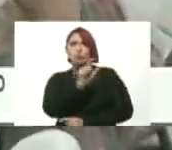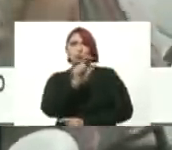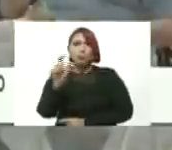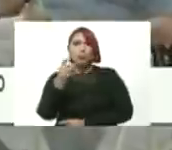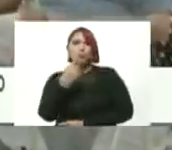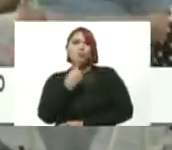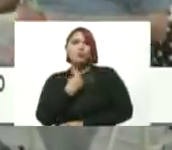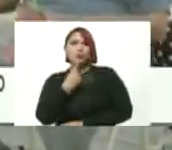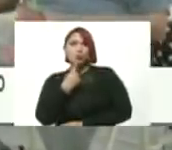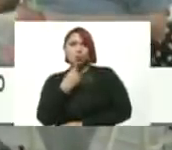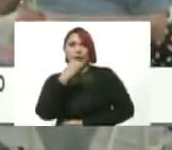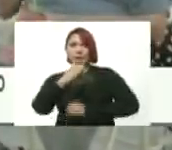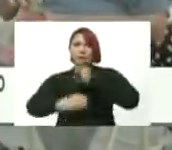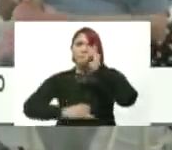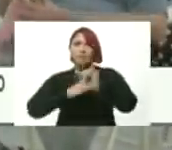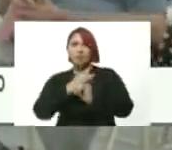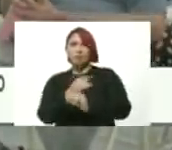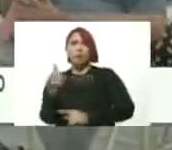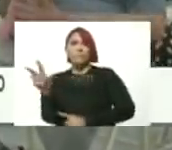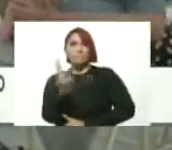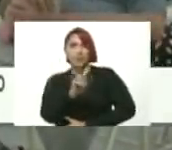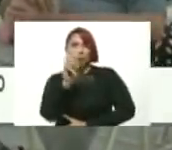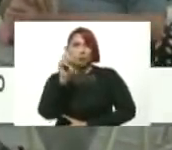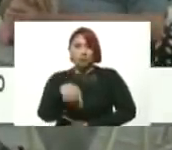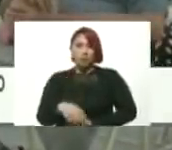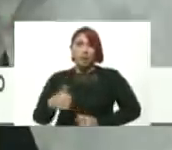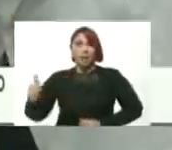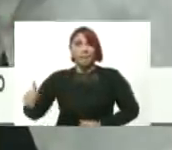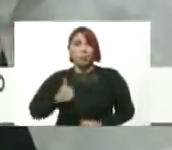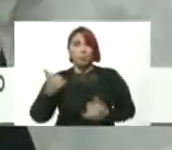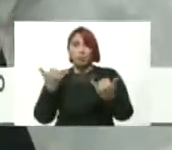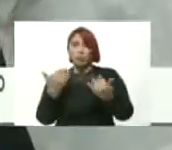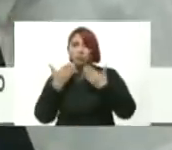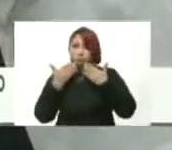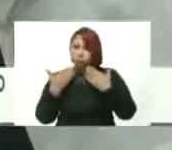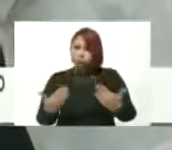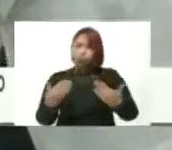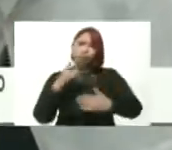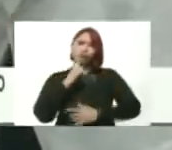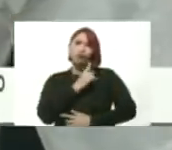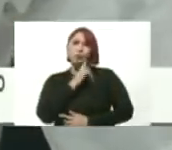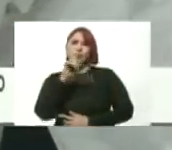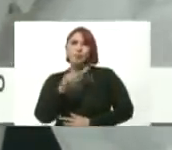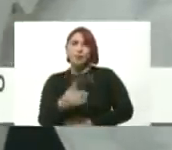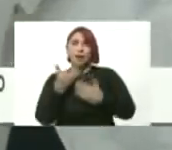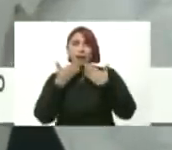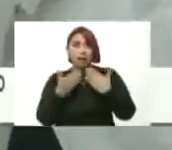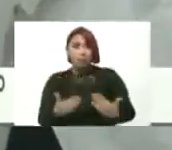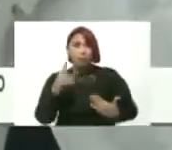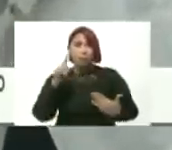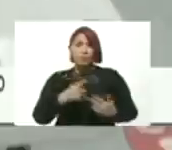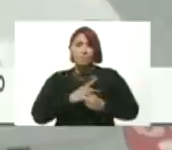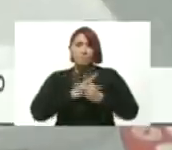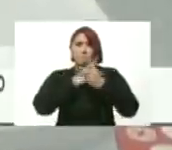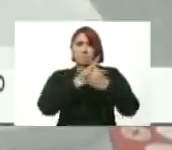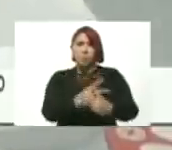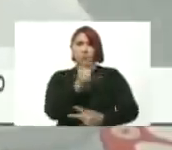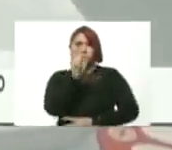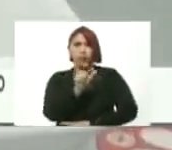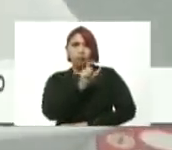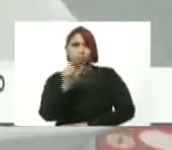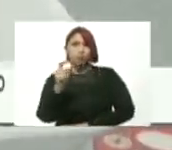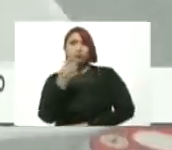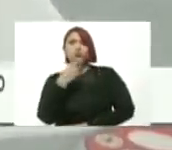con la cruz roja venezolana aprovecho para agradecer en su nombre agradezco también a los voluntarios la cruz roja venezolana